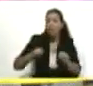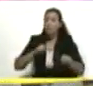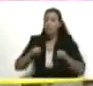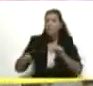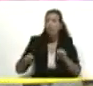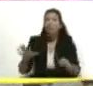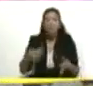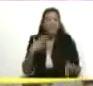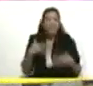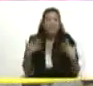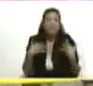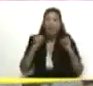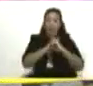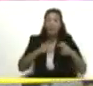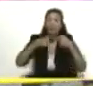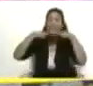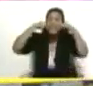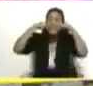nuestra alegría, nuestra felicidad.